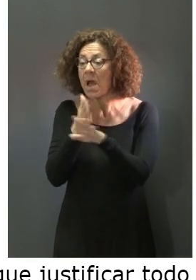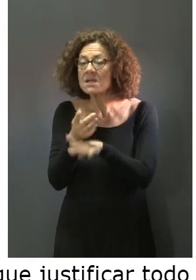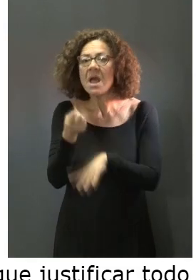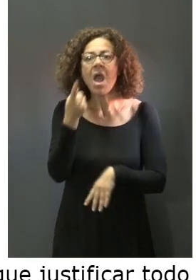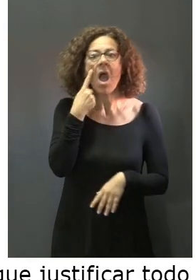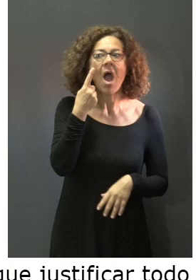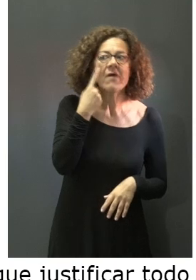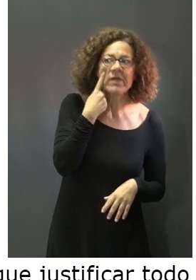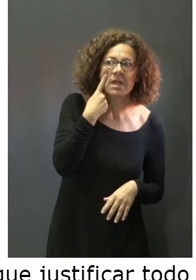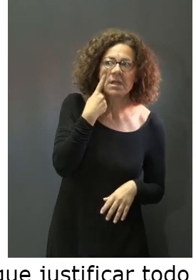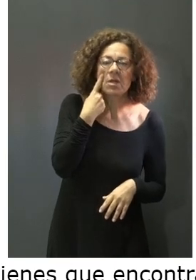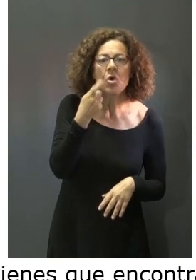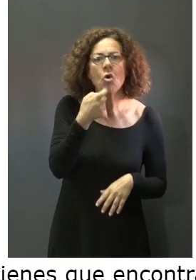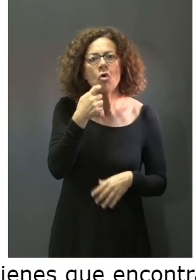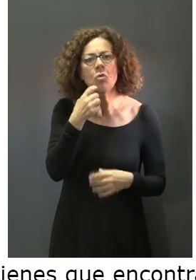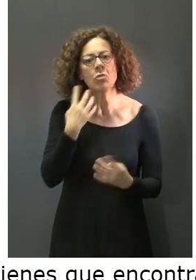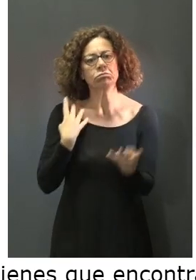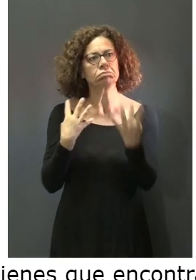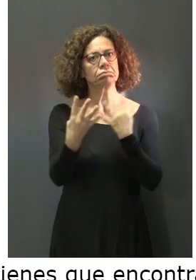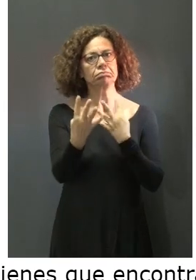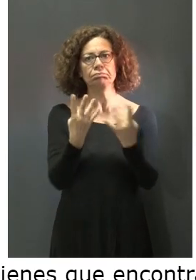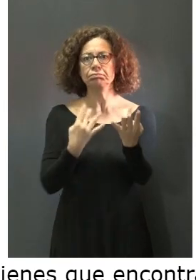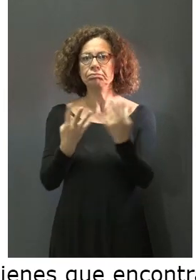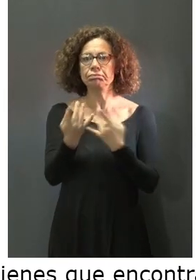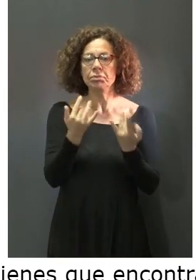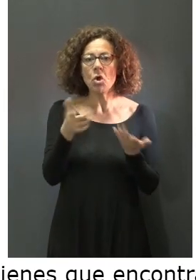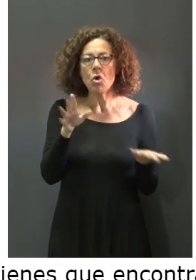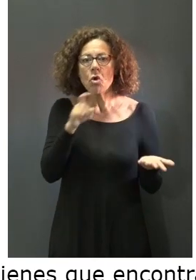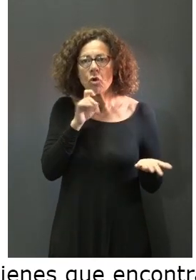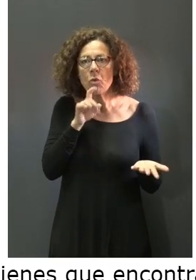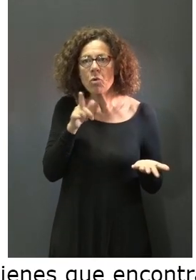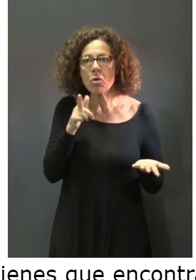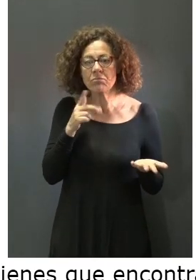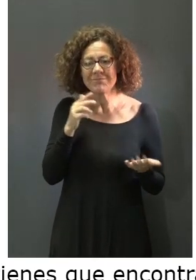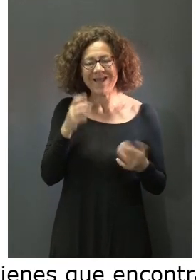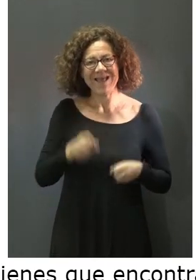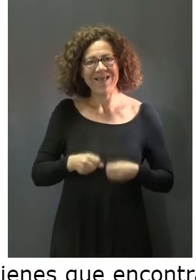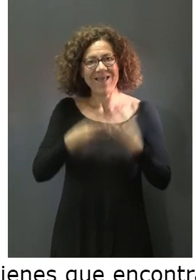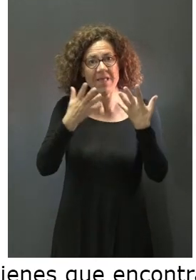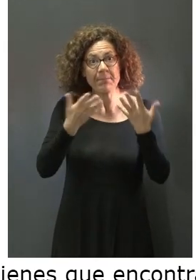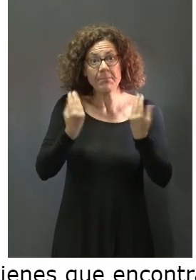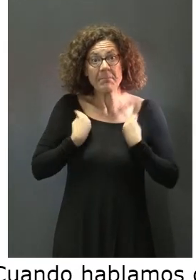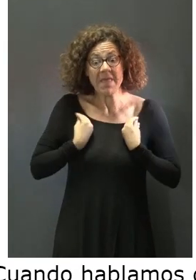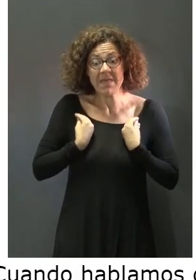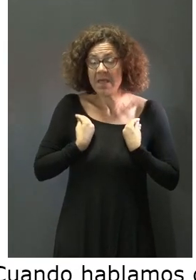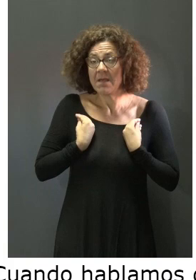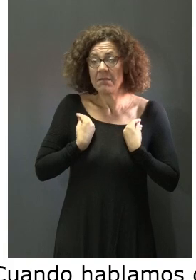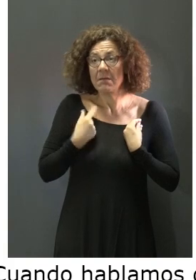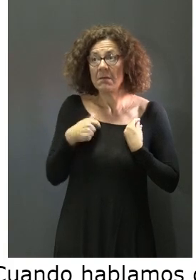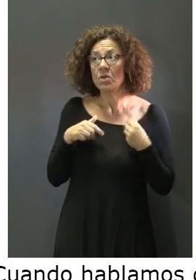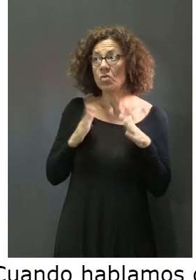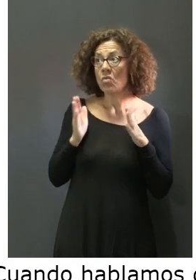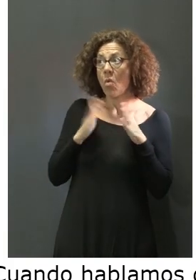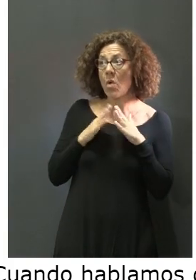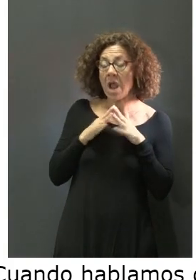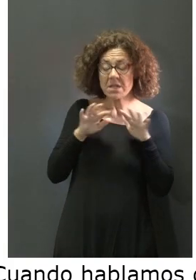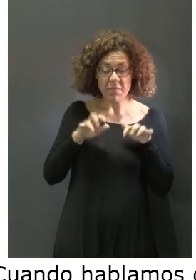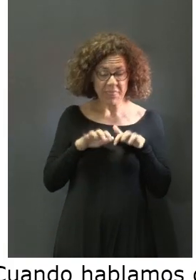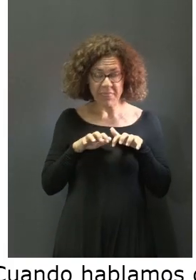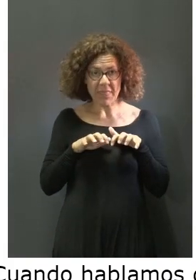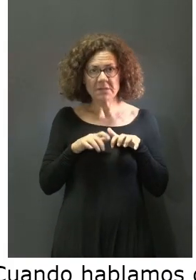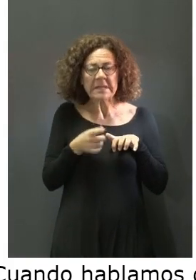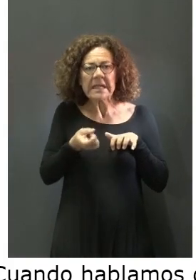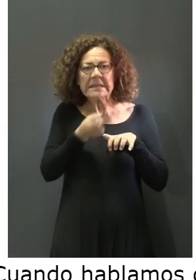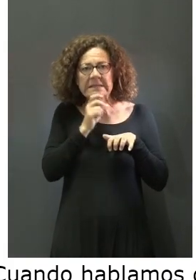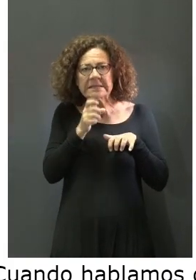cómo fluye, cómo esa vida se hace en ese edificio, desde tu casa en un ordenador es muy difícil que dé